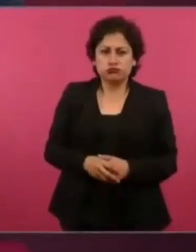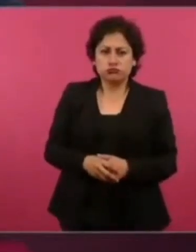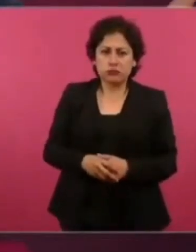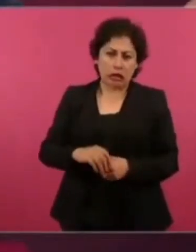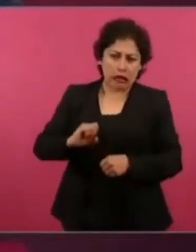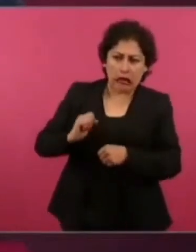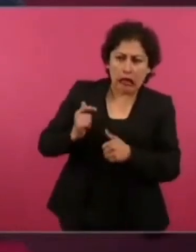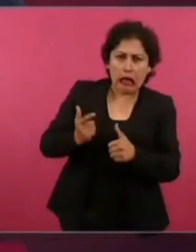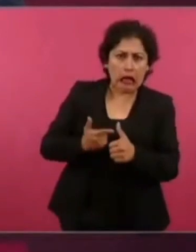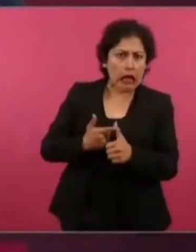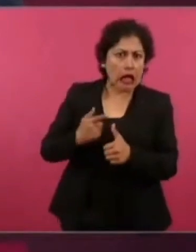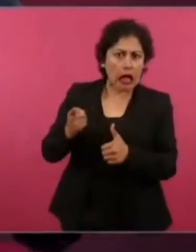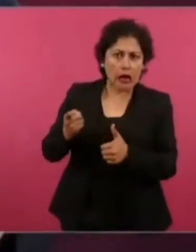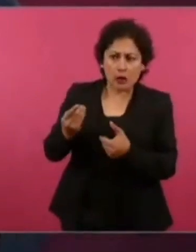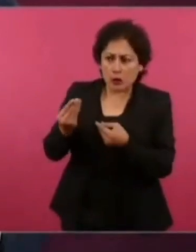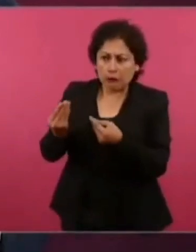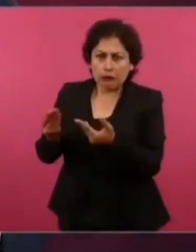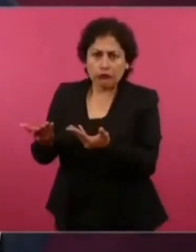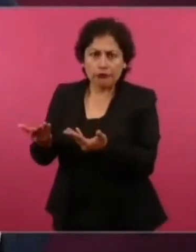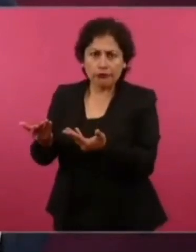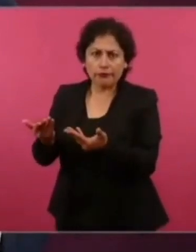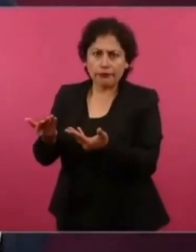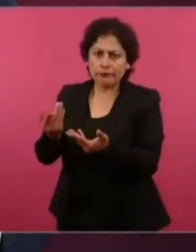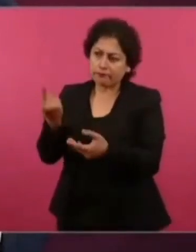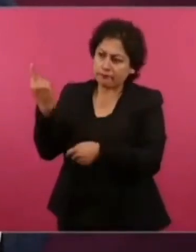No hacen nada.